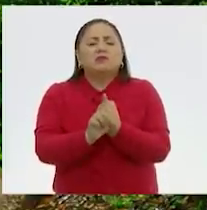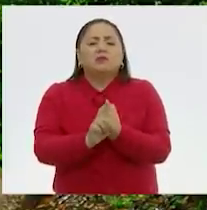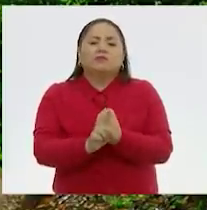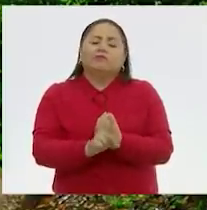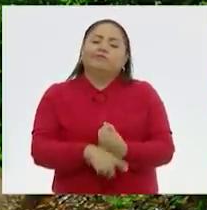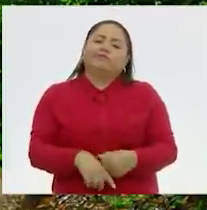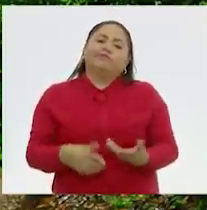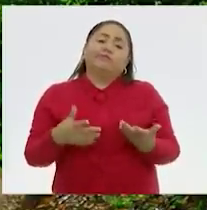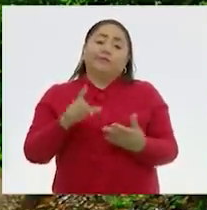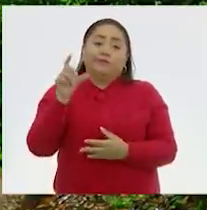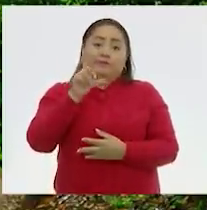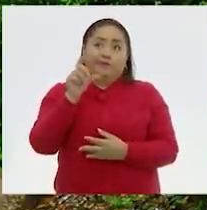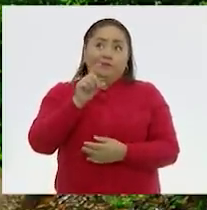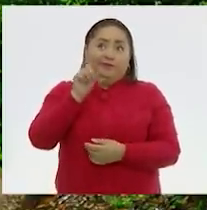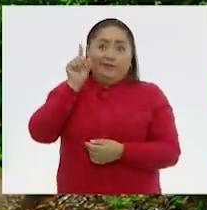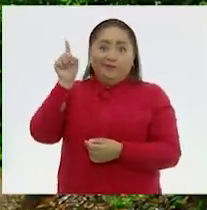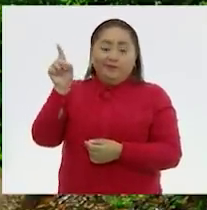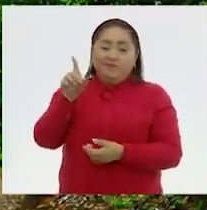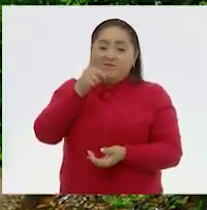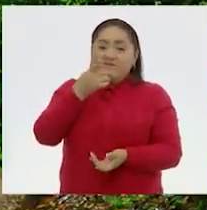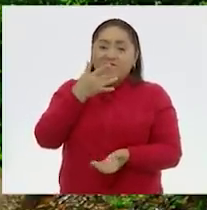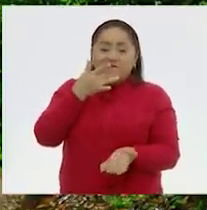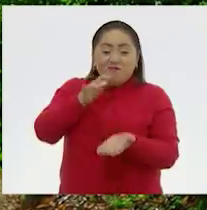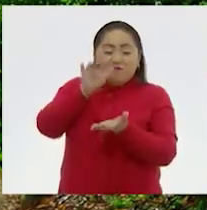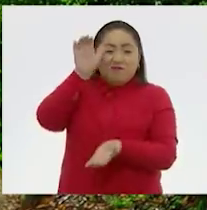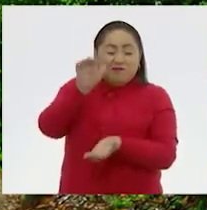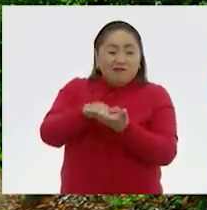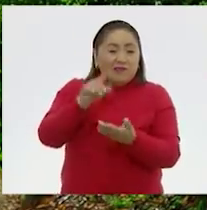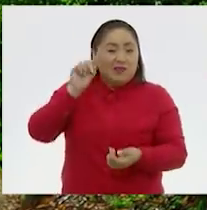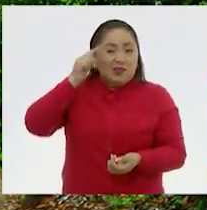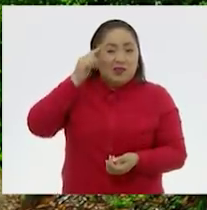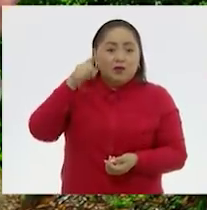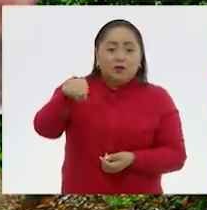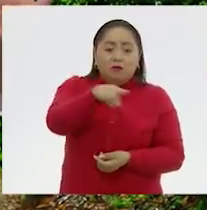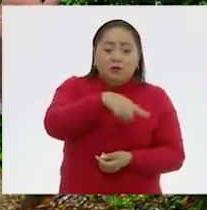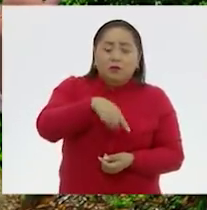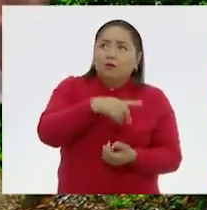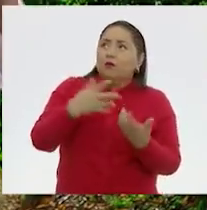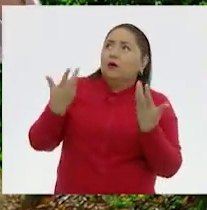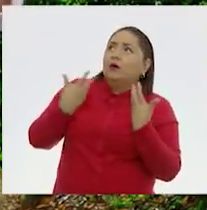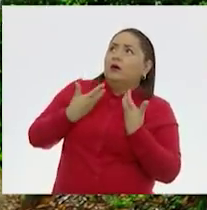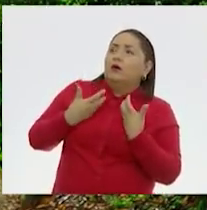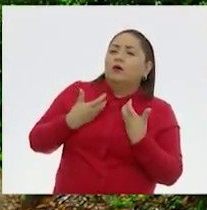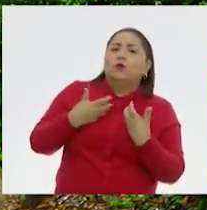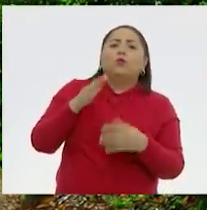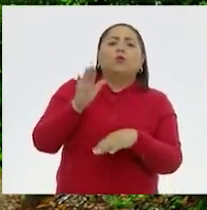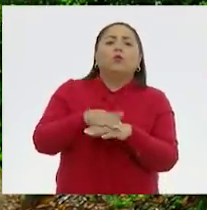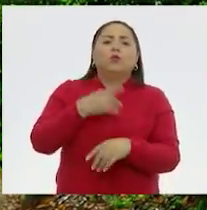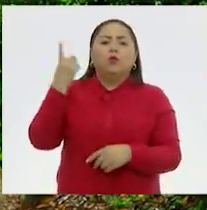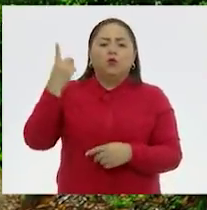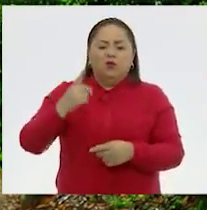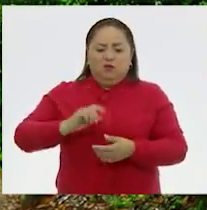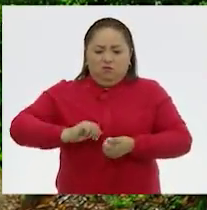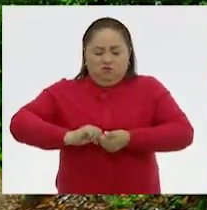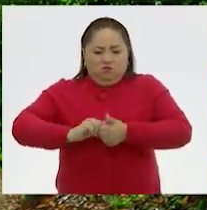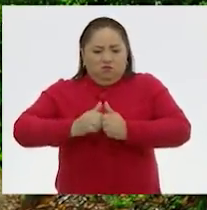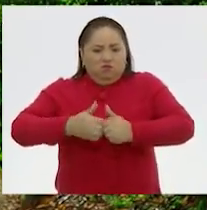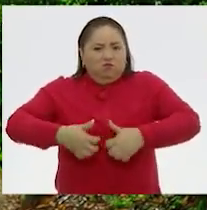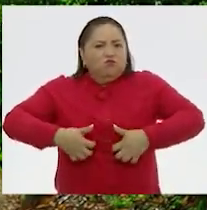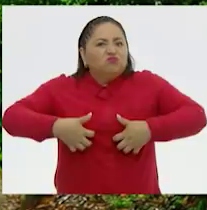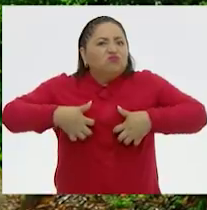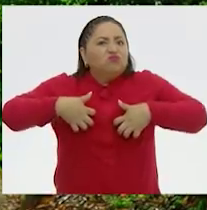que cuando él se enojaba, todos se espantaban porque él se convertía en otra